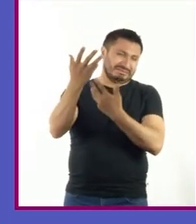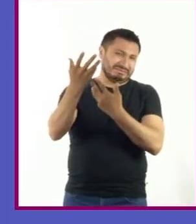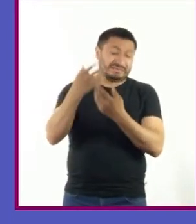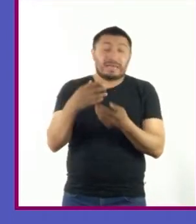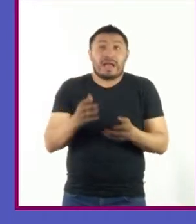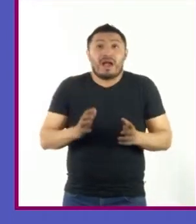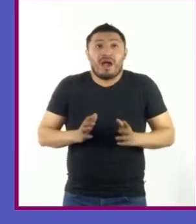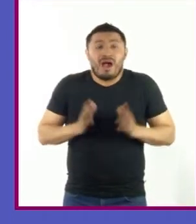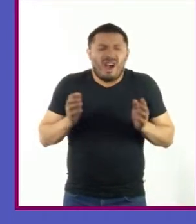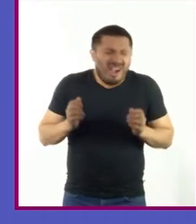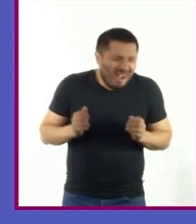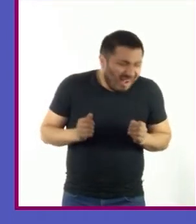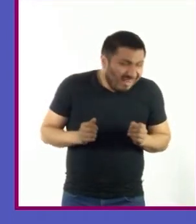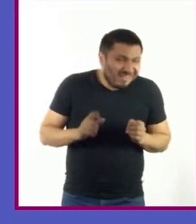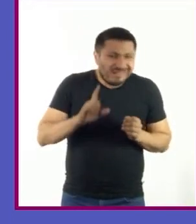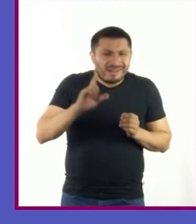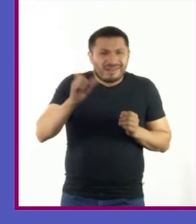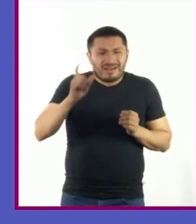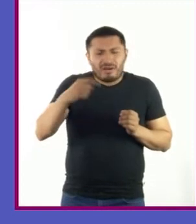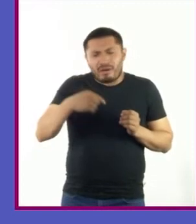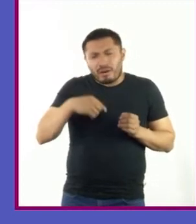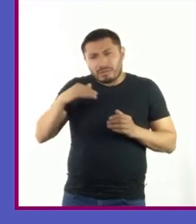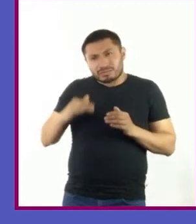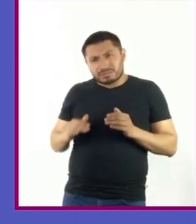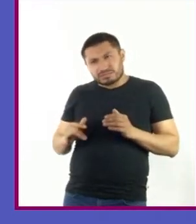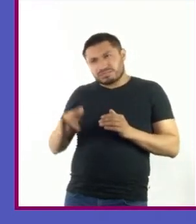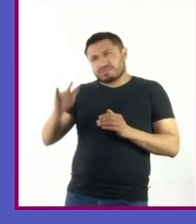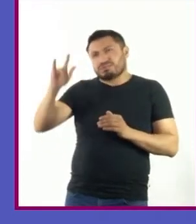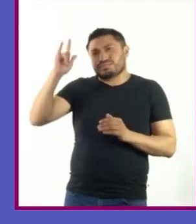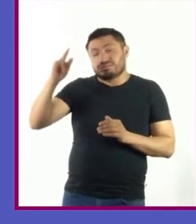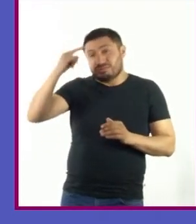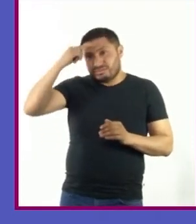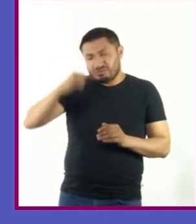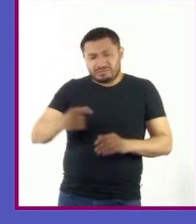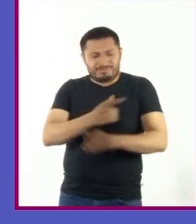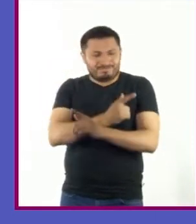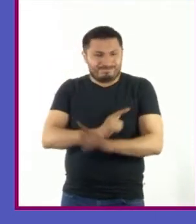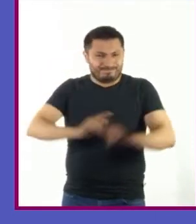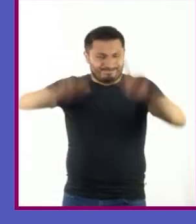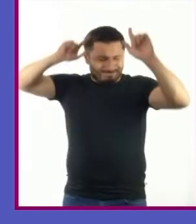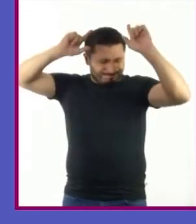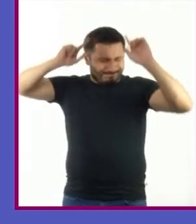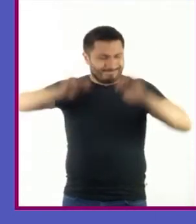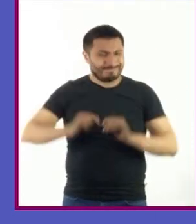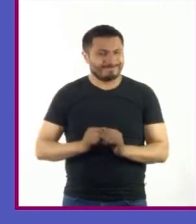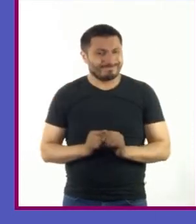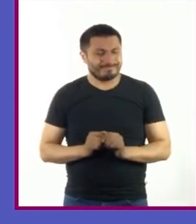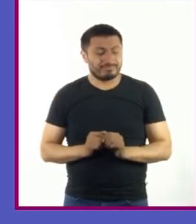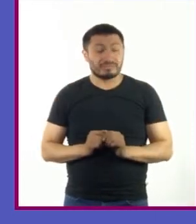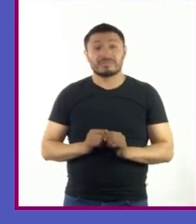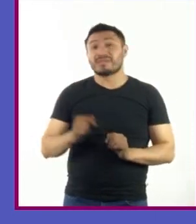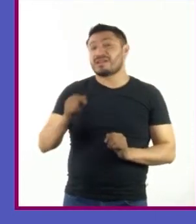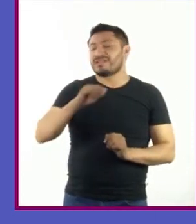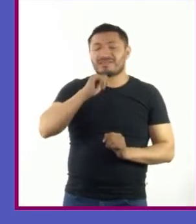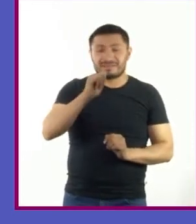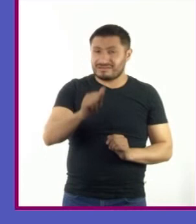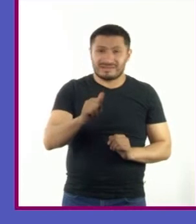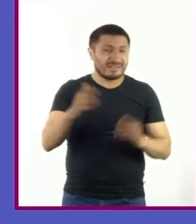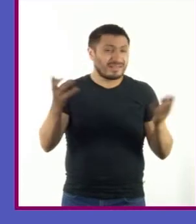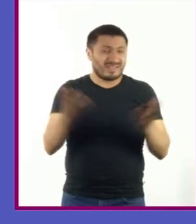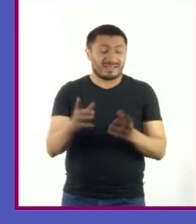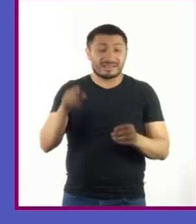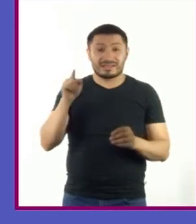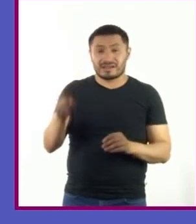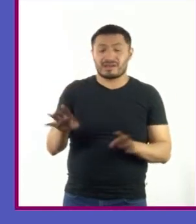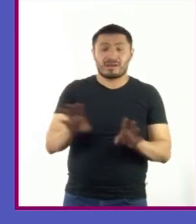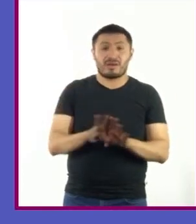¡ay! ¿Cuándo seré mayor para hacer lo que apetezca? Y es que no le apetecía hacer nada porque era un